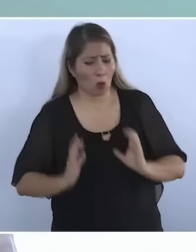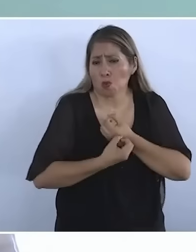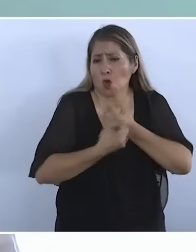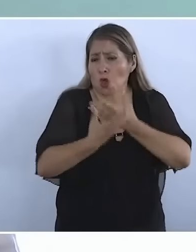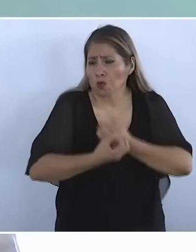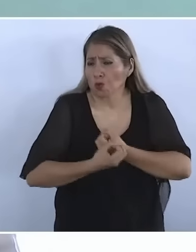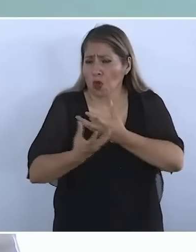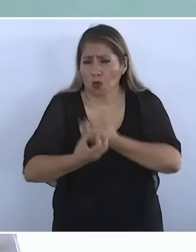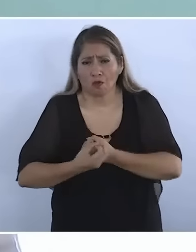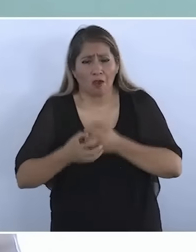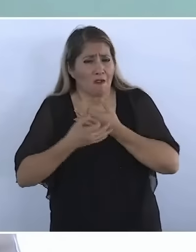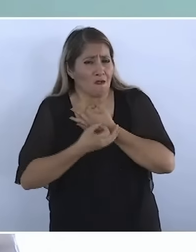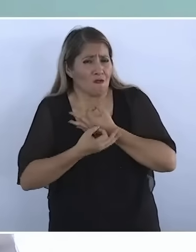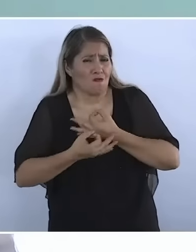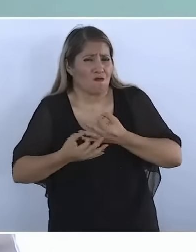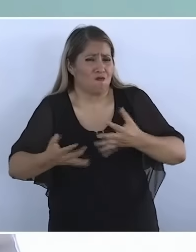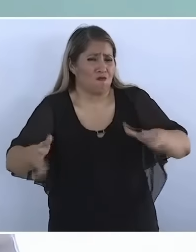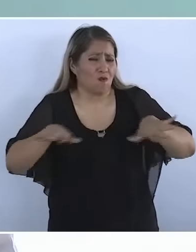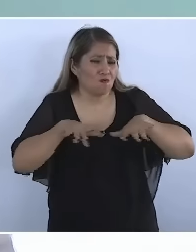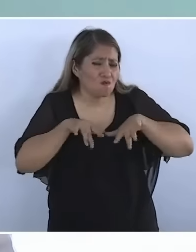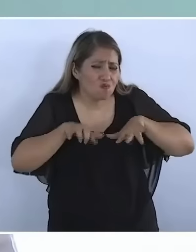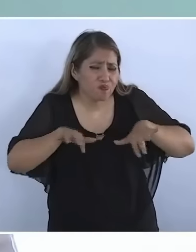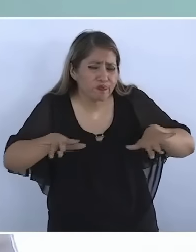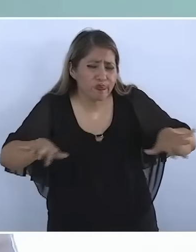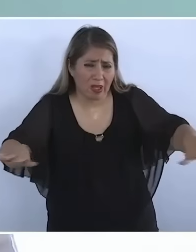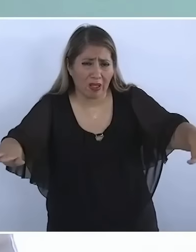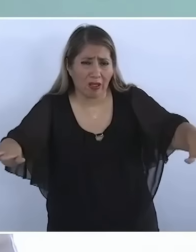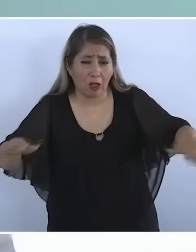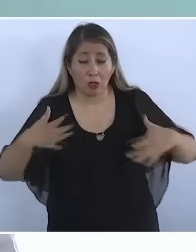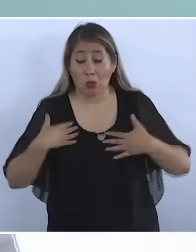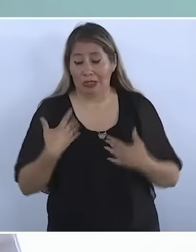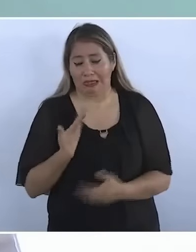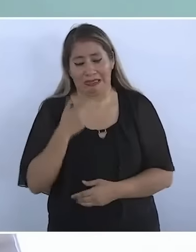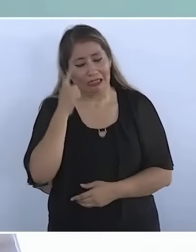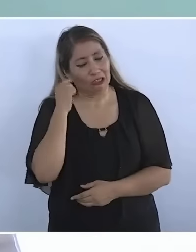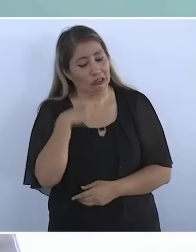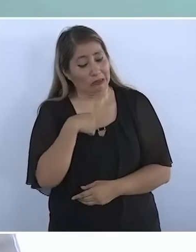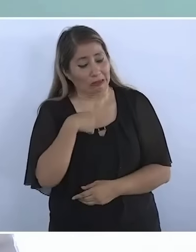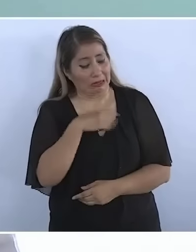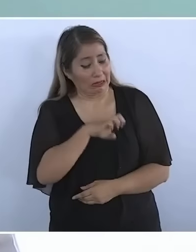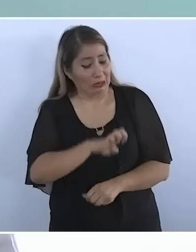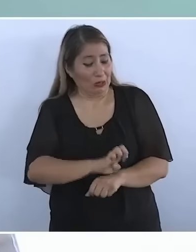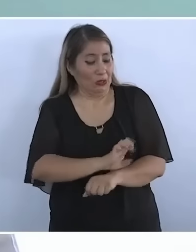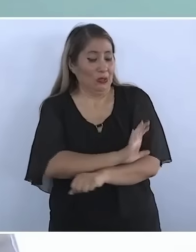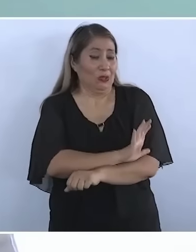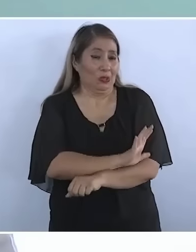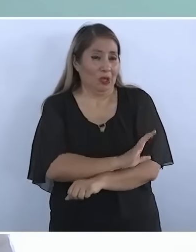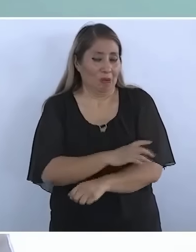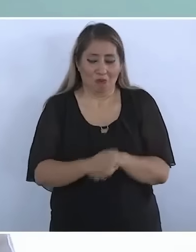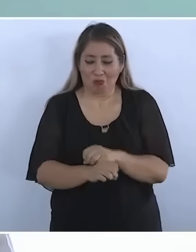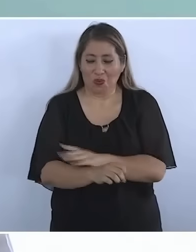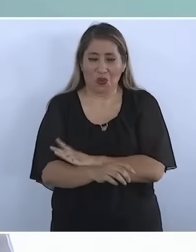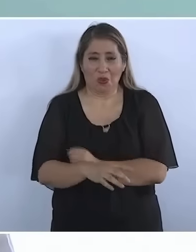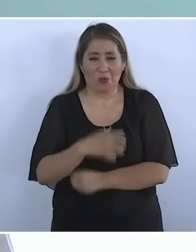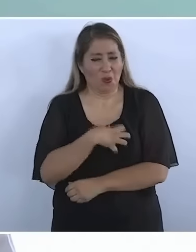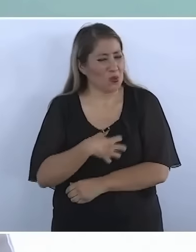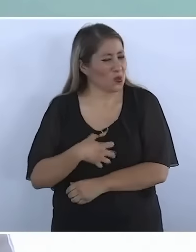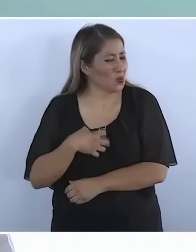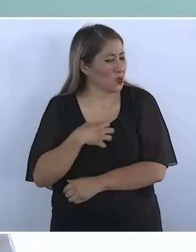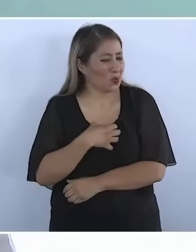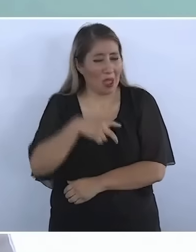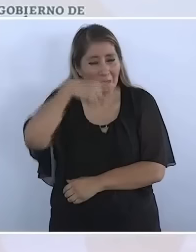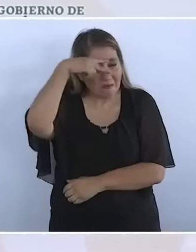informar a nivel nacional, no saben lo contento que están muchos mexicanos, millones